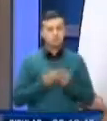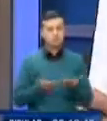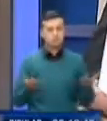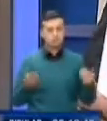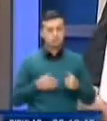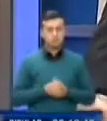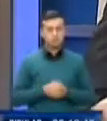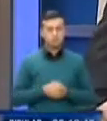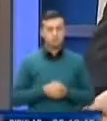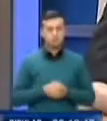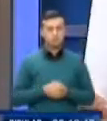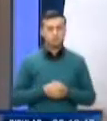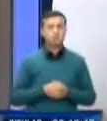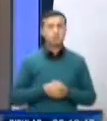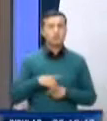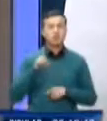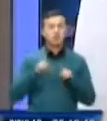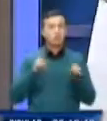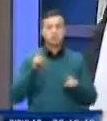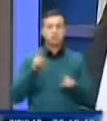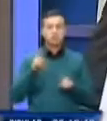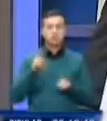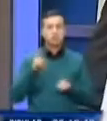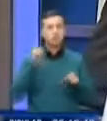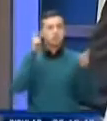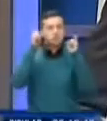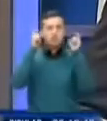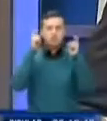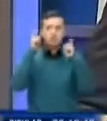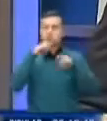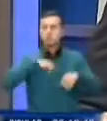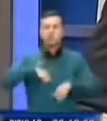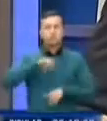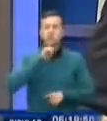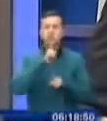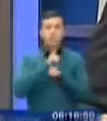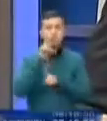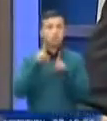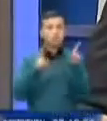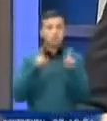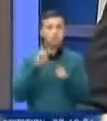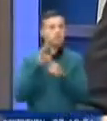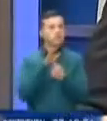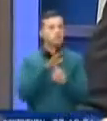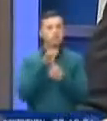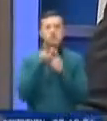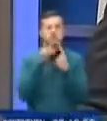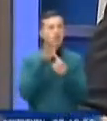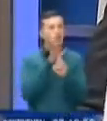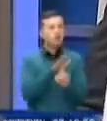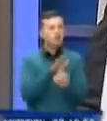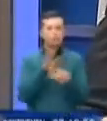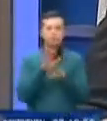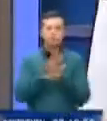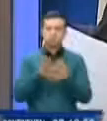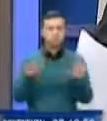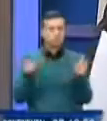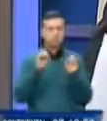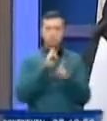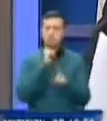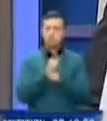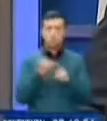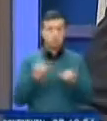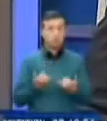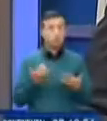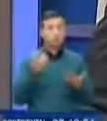convertían en árbitros de la democracia en que podrían inclusive reprimir a los ciudadanos y ese tipo de cosas que están hoy